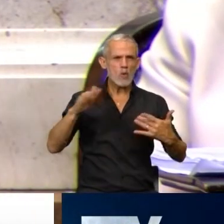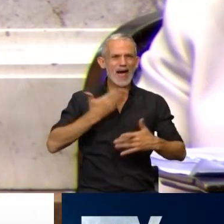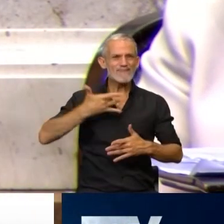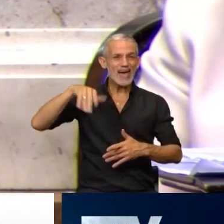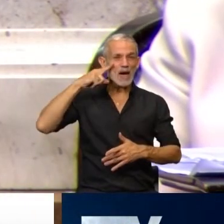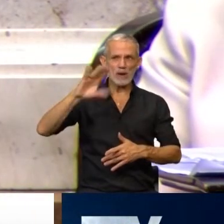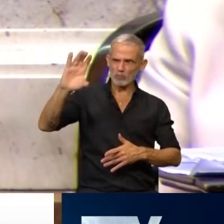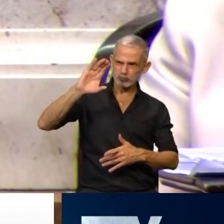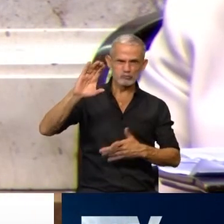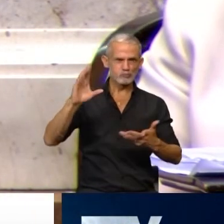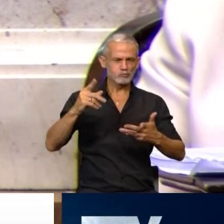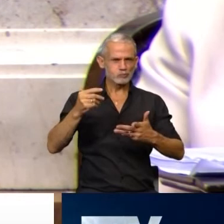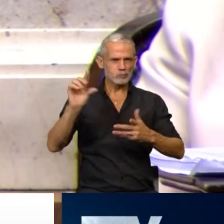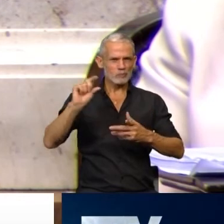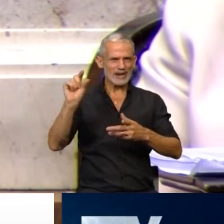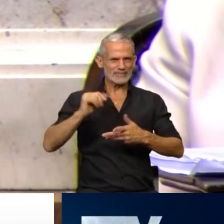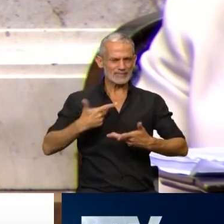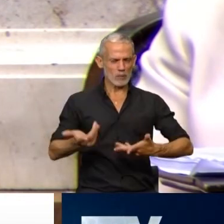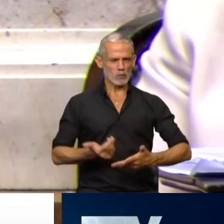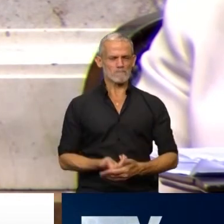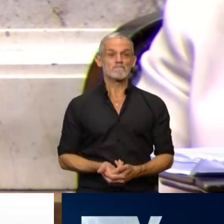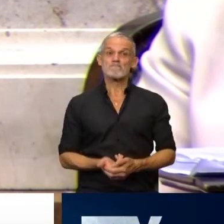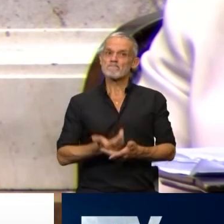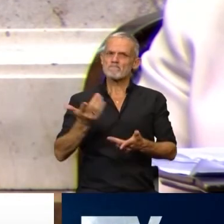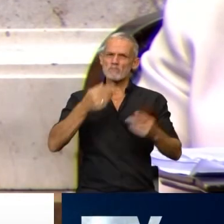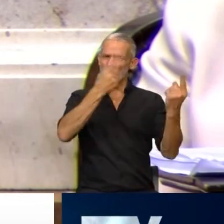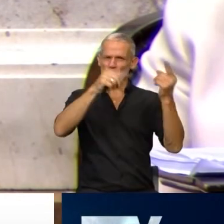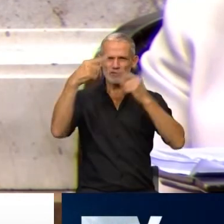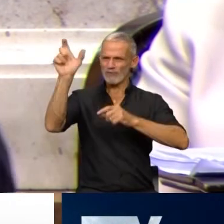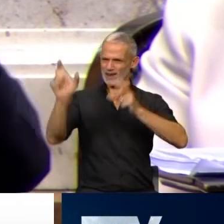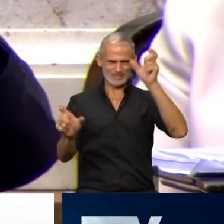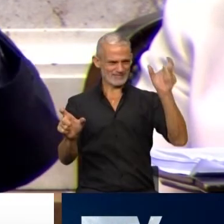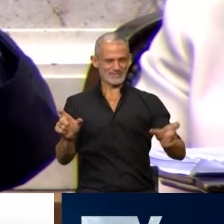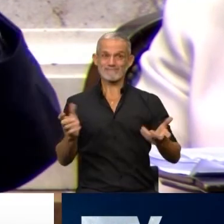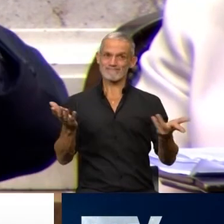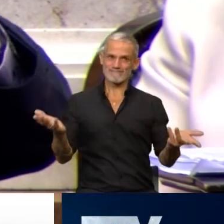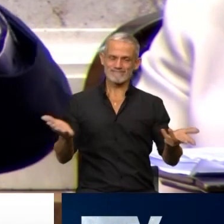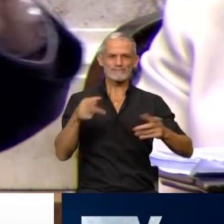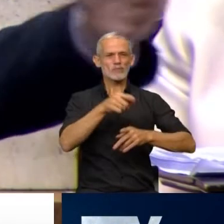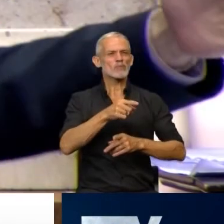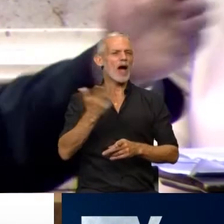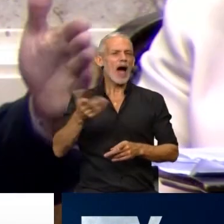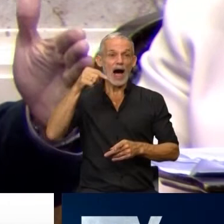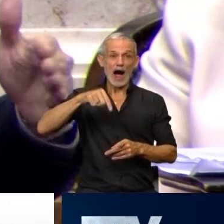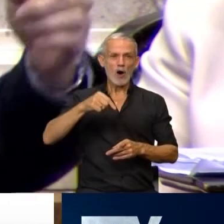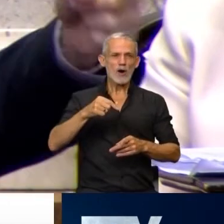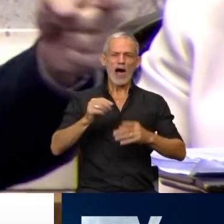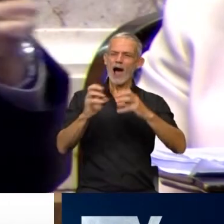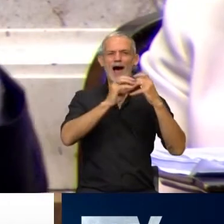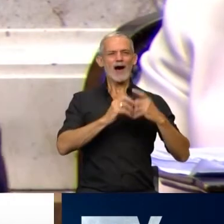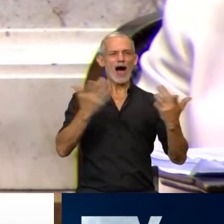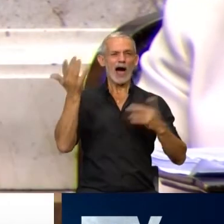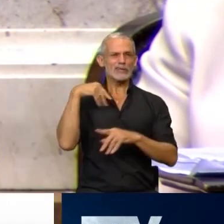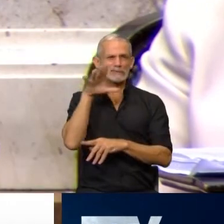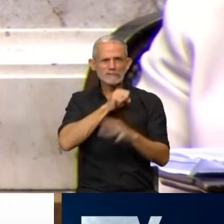Fondo Monetario Internacional. Veamos las diferencias. Donde ahora hay debate, antes